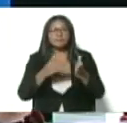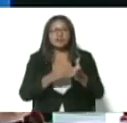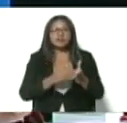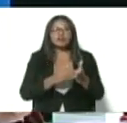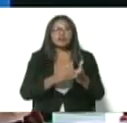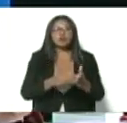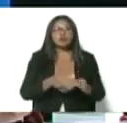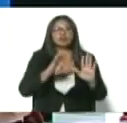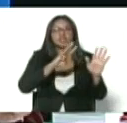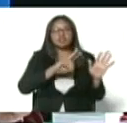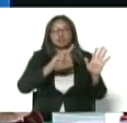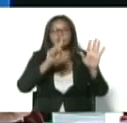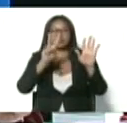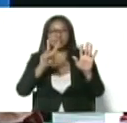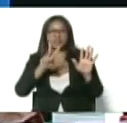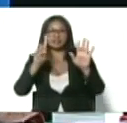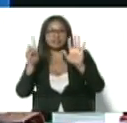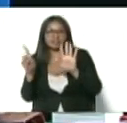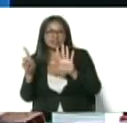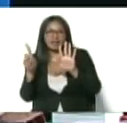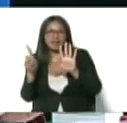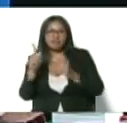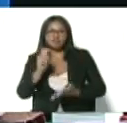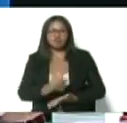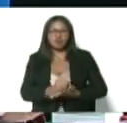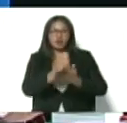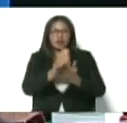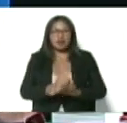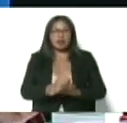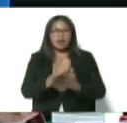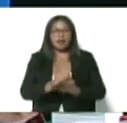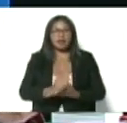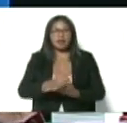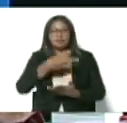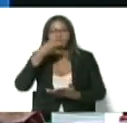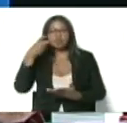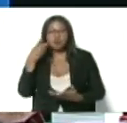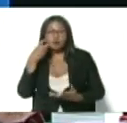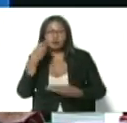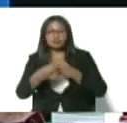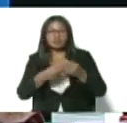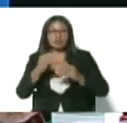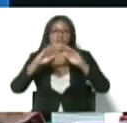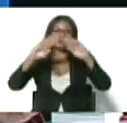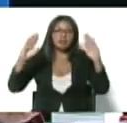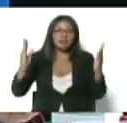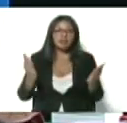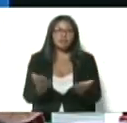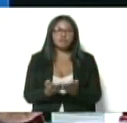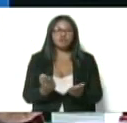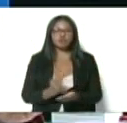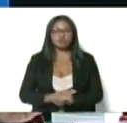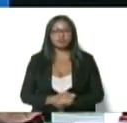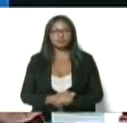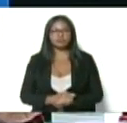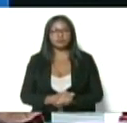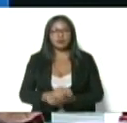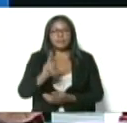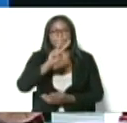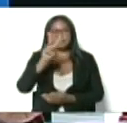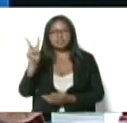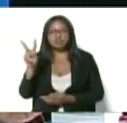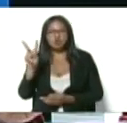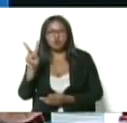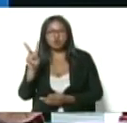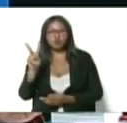976 toneladas de cocaína que se fabrican actualmente en el mundo 22 de 32